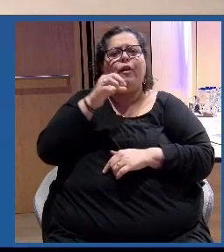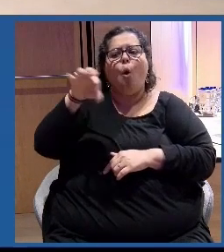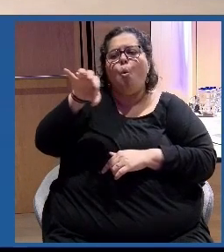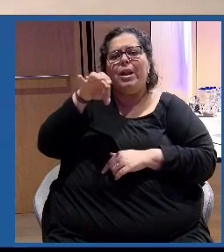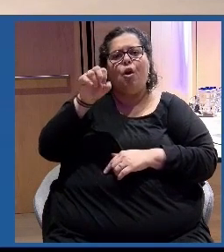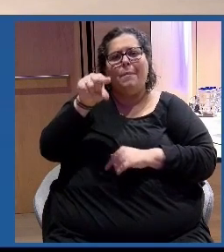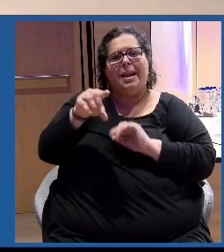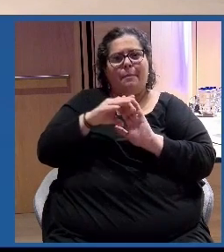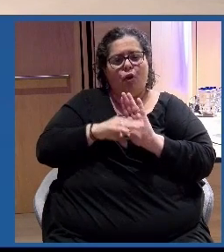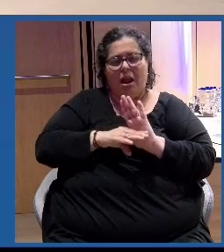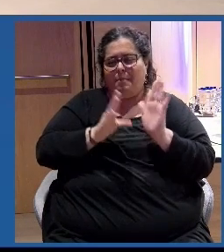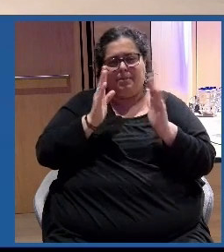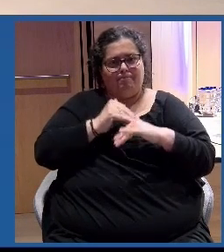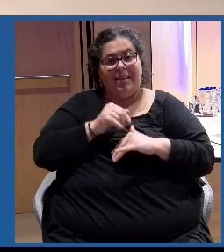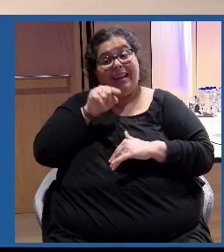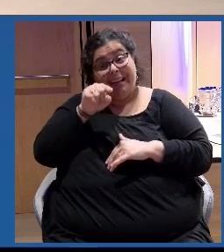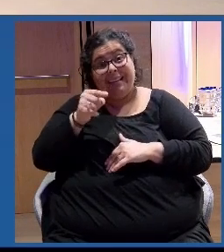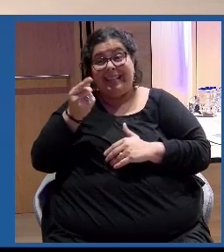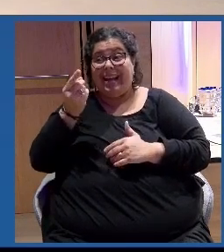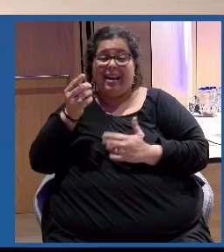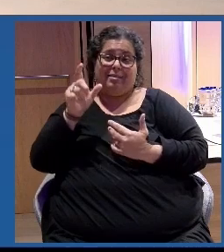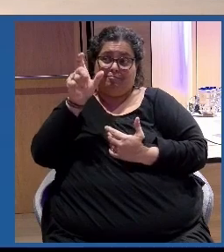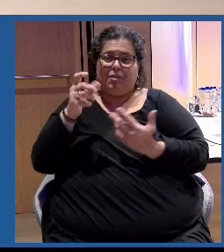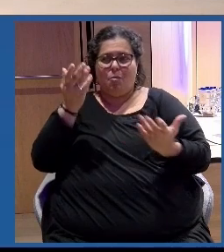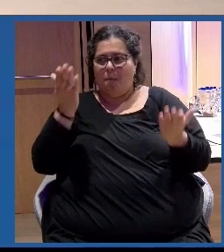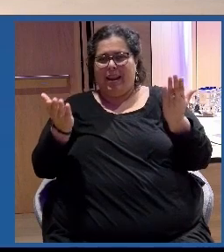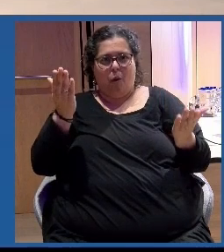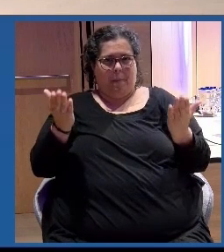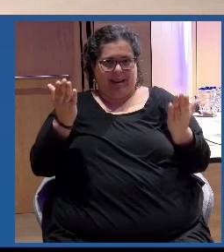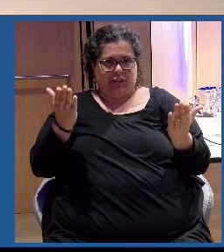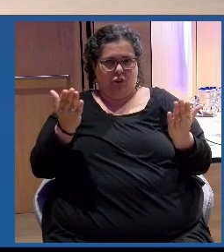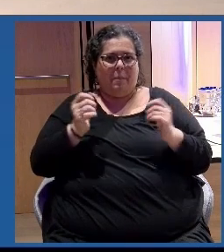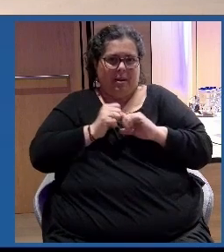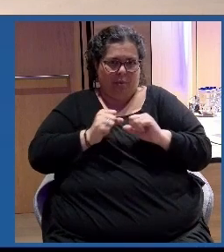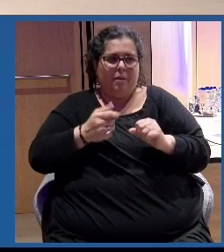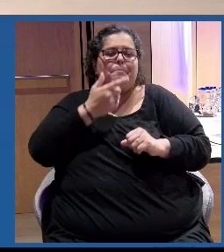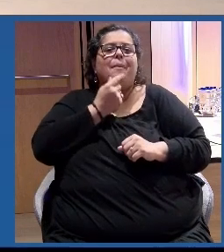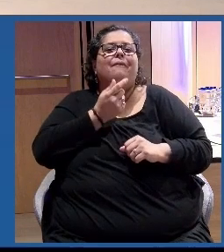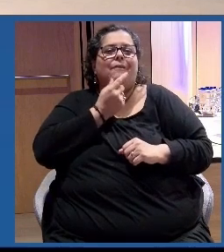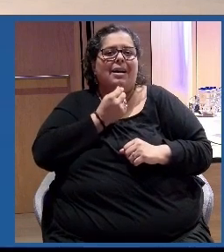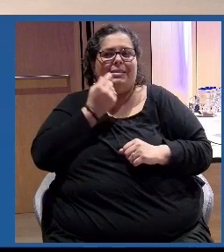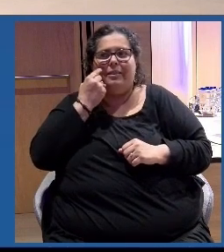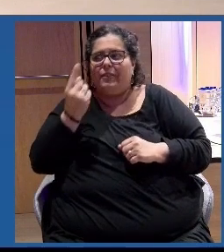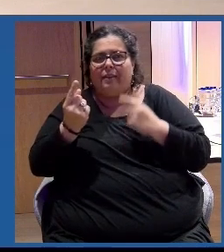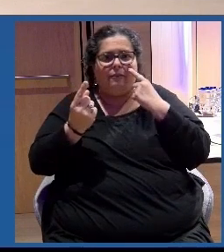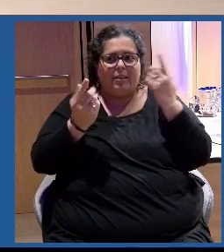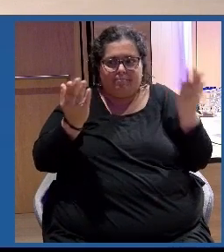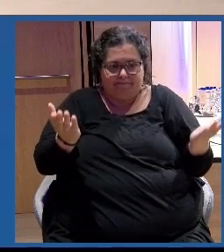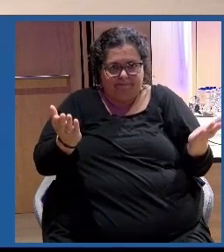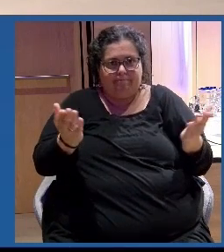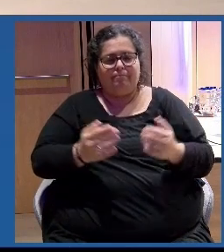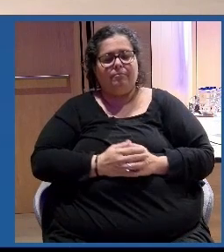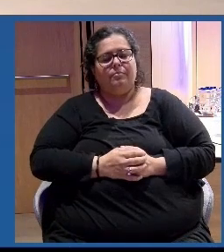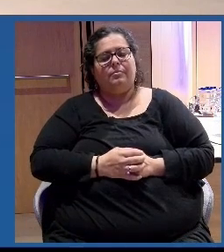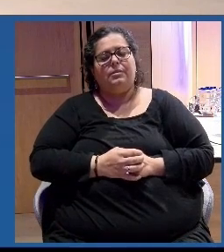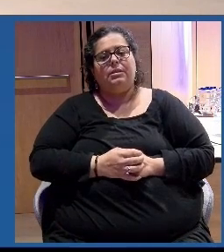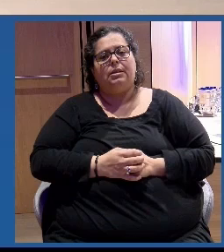esta sección lo que intenta es facilitar la posibilidad de comparar las partidas cuando se nos rompe esa